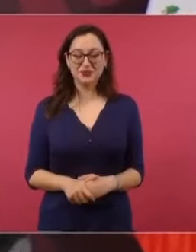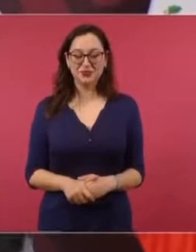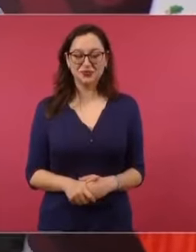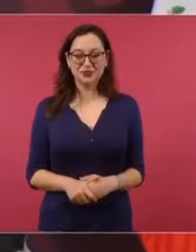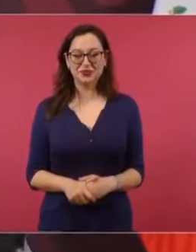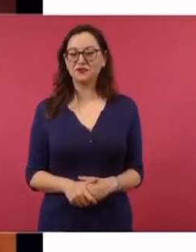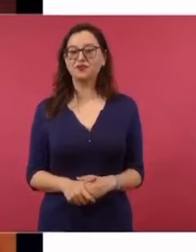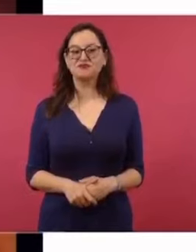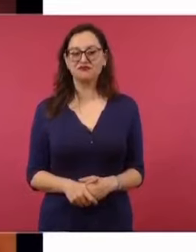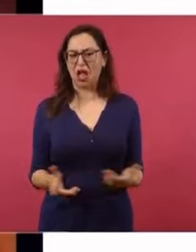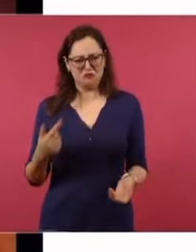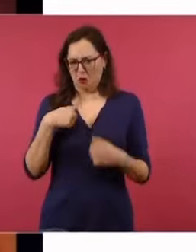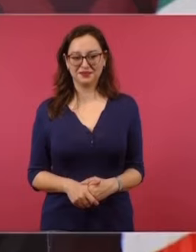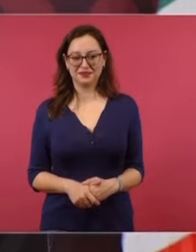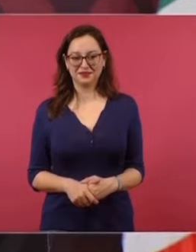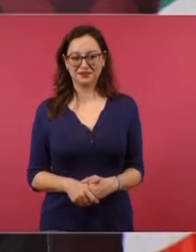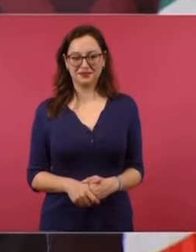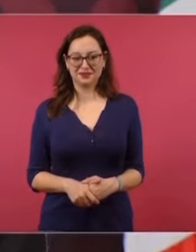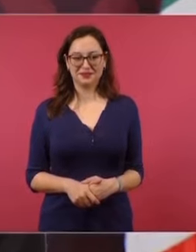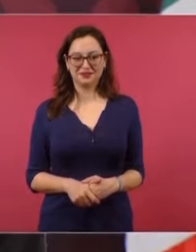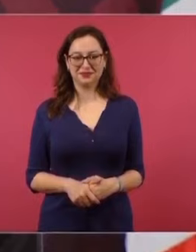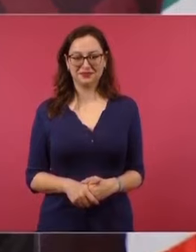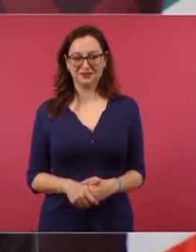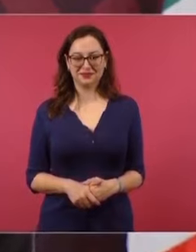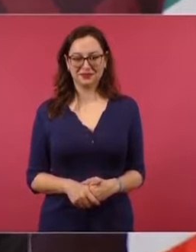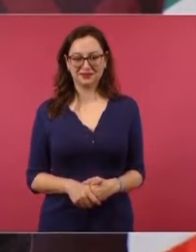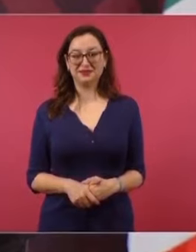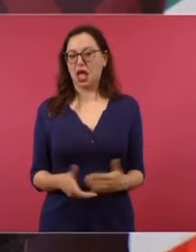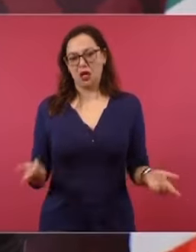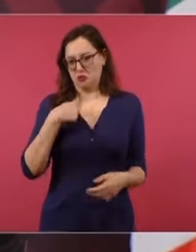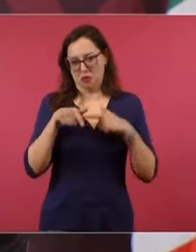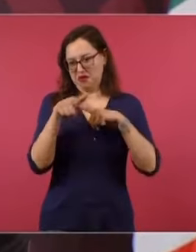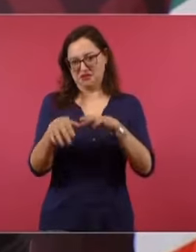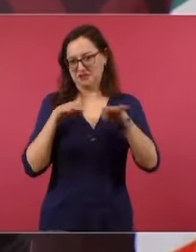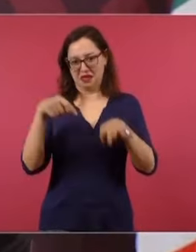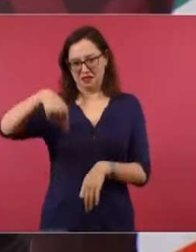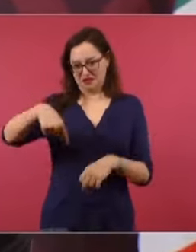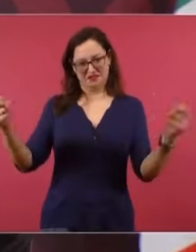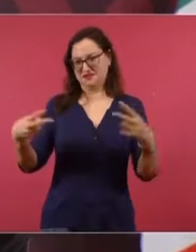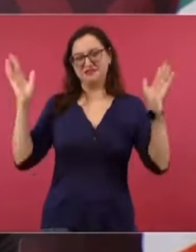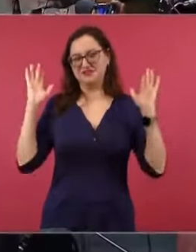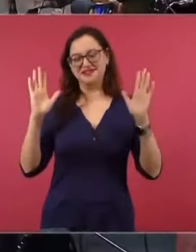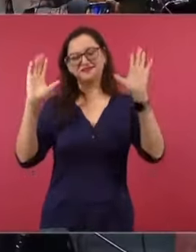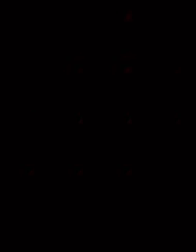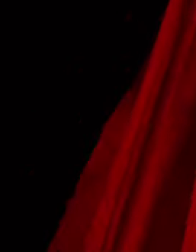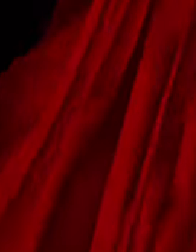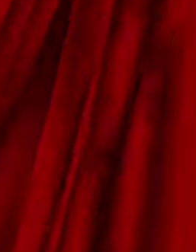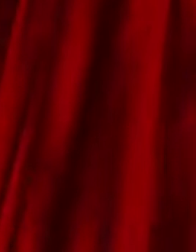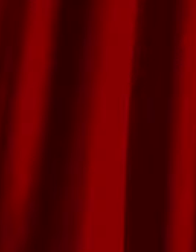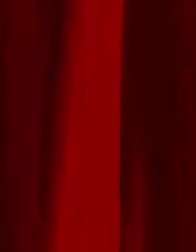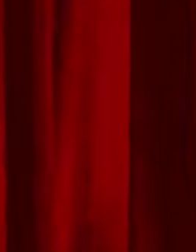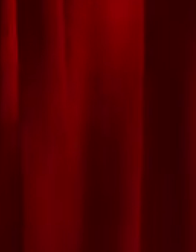O sea que aquí no vamos a seguir encontrándose. No vamos a seguir bien. Bueno, vamos a desayunar. Adiós.